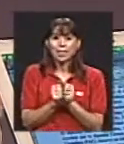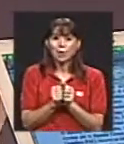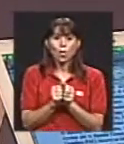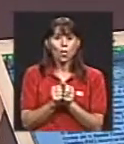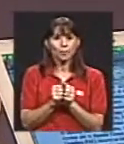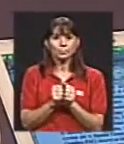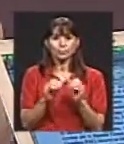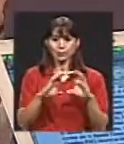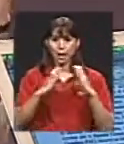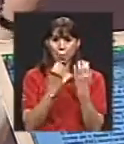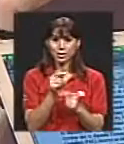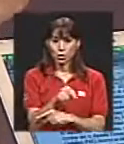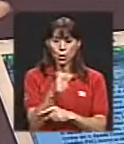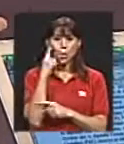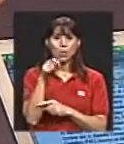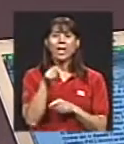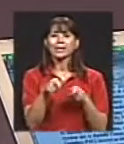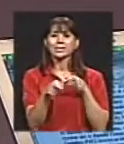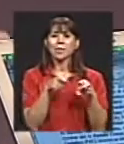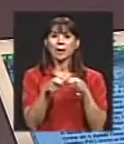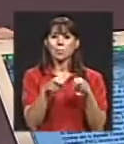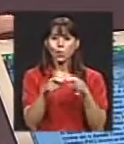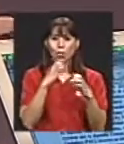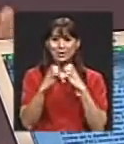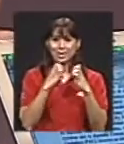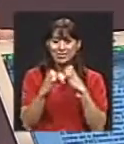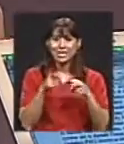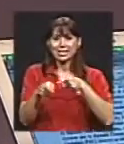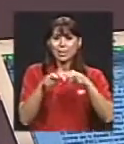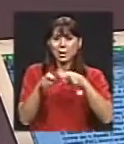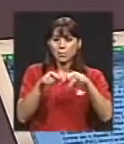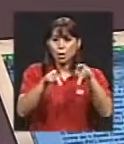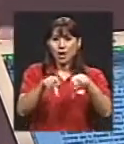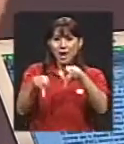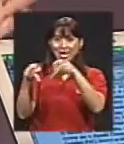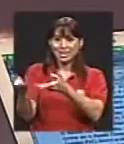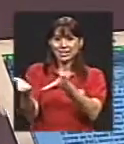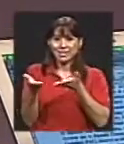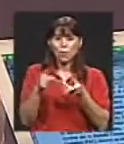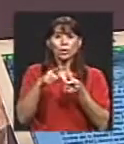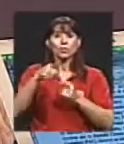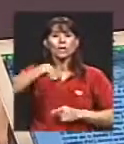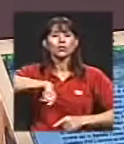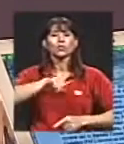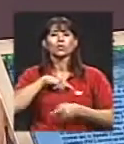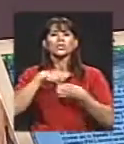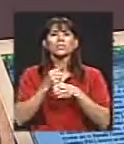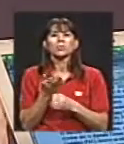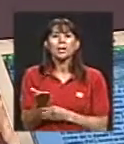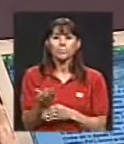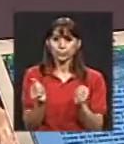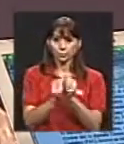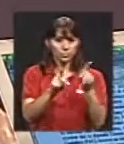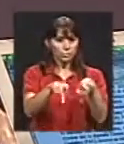comisión porque ahí se manipuló las entrevistas se manipuló la gente que se trajo entonces nosotros lo que lo que hicimos fue con la